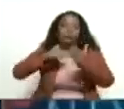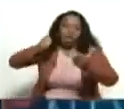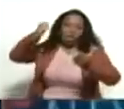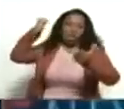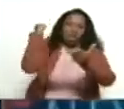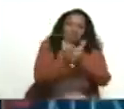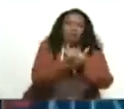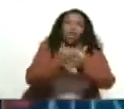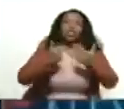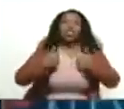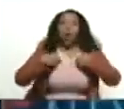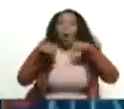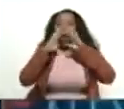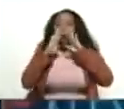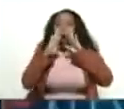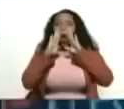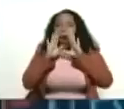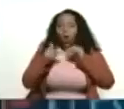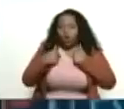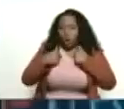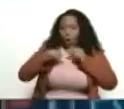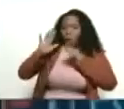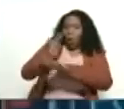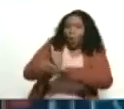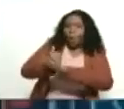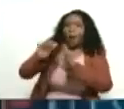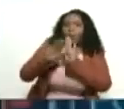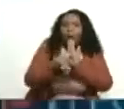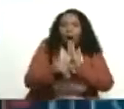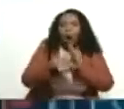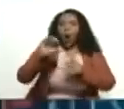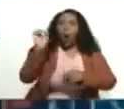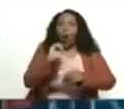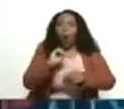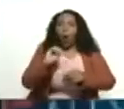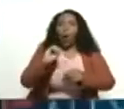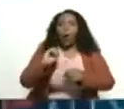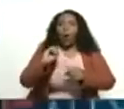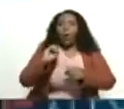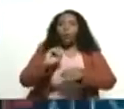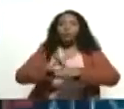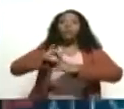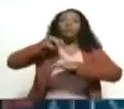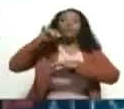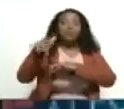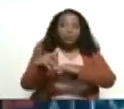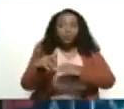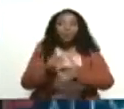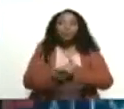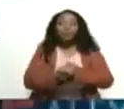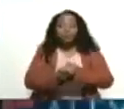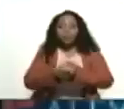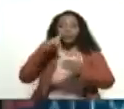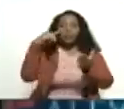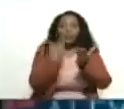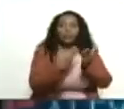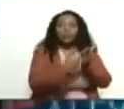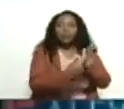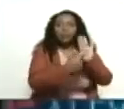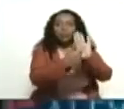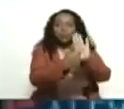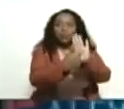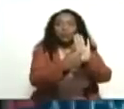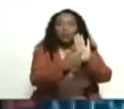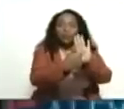yo confieso que robé, yo confieso que bombardeé, ya eso se erige en una prueba, ya no es necesario